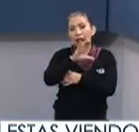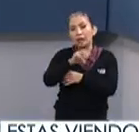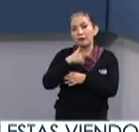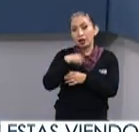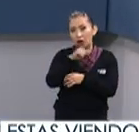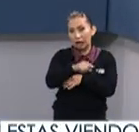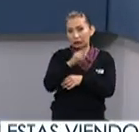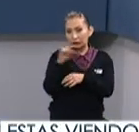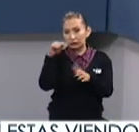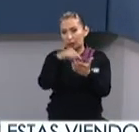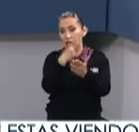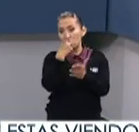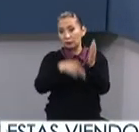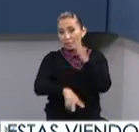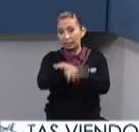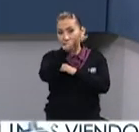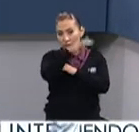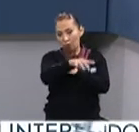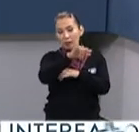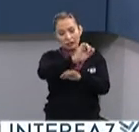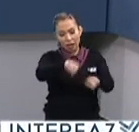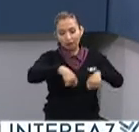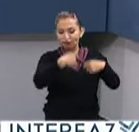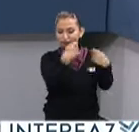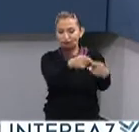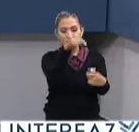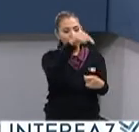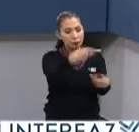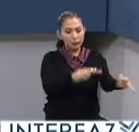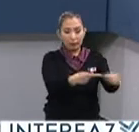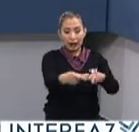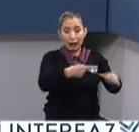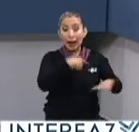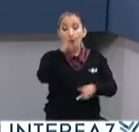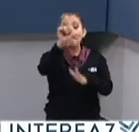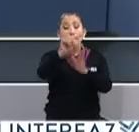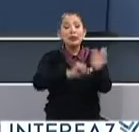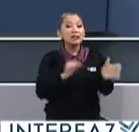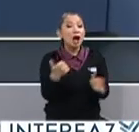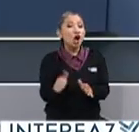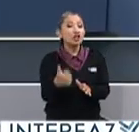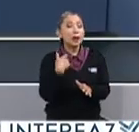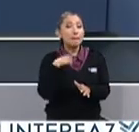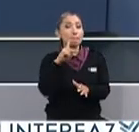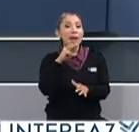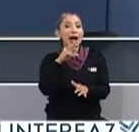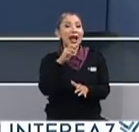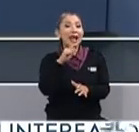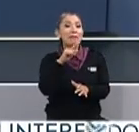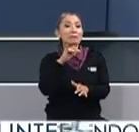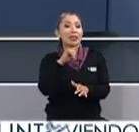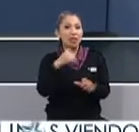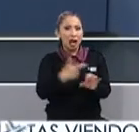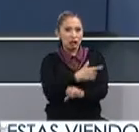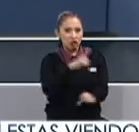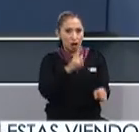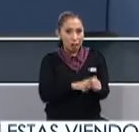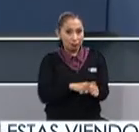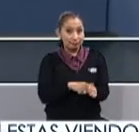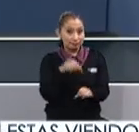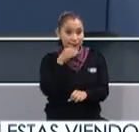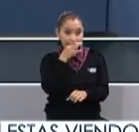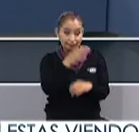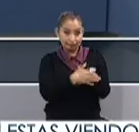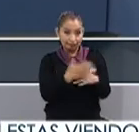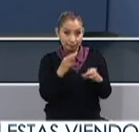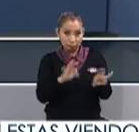por cierto, es la sede del año 2019, ya se entregó la estafeta. Viene para el mes de agosto la Paralimpiada Nacional. Ah, correcto, también muy importante.